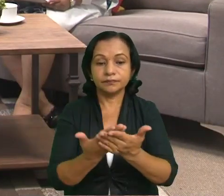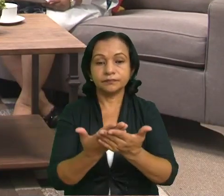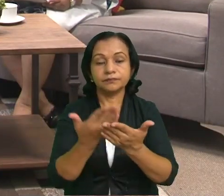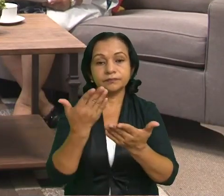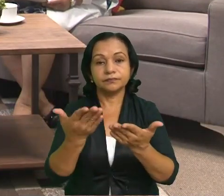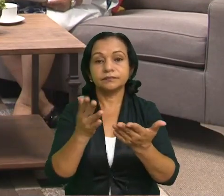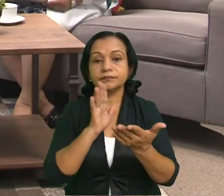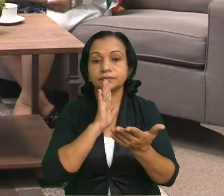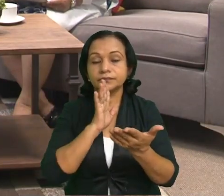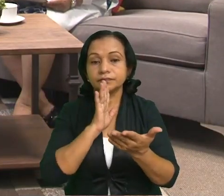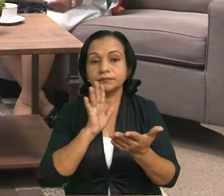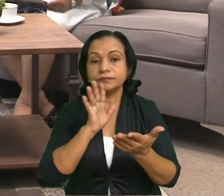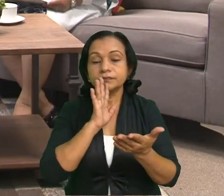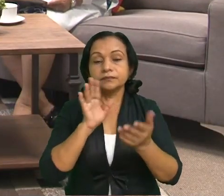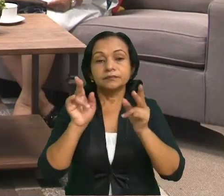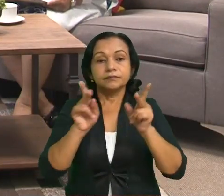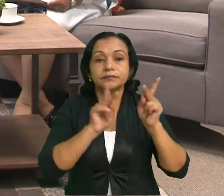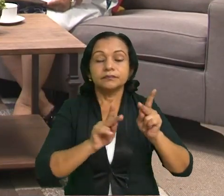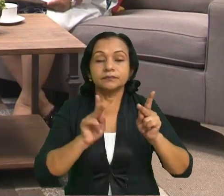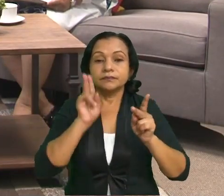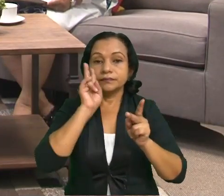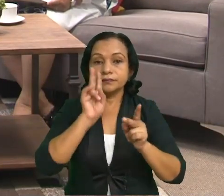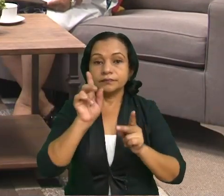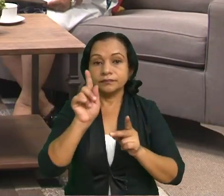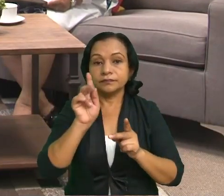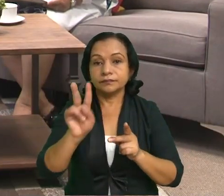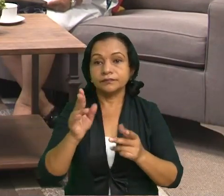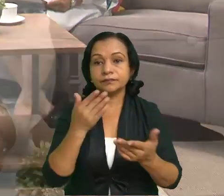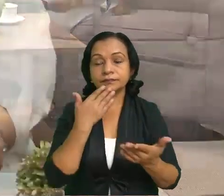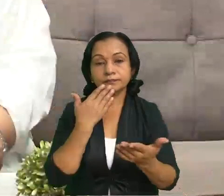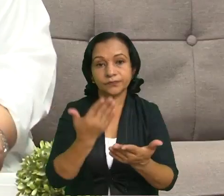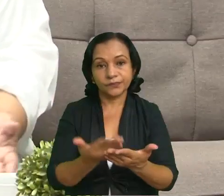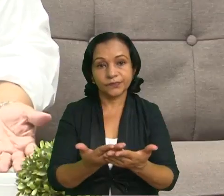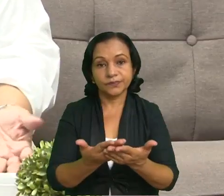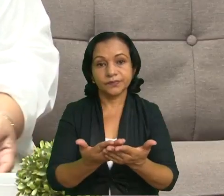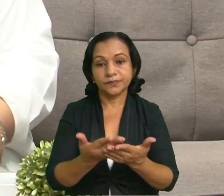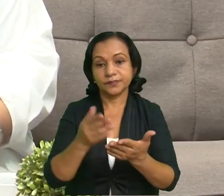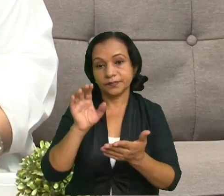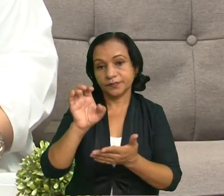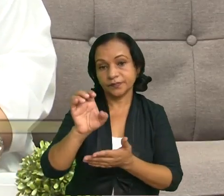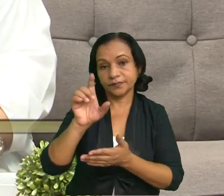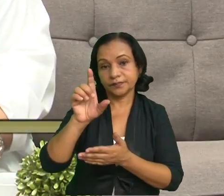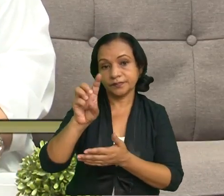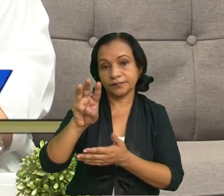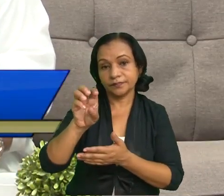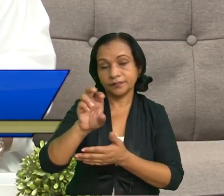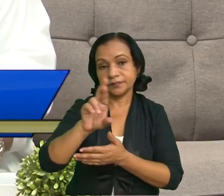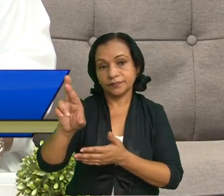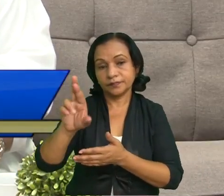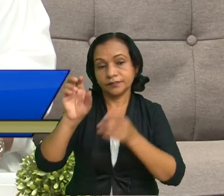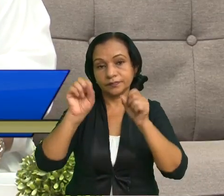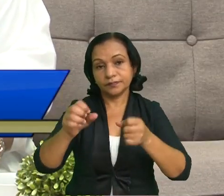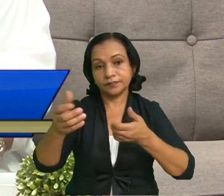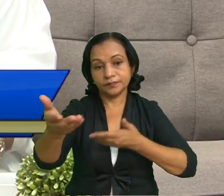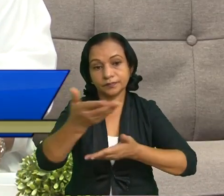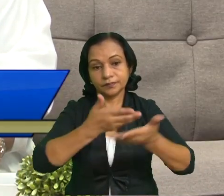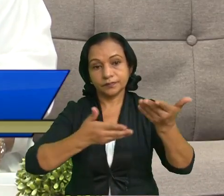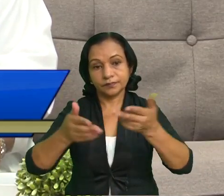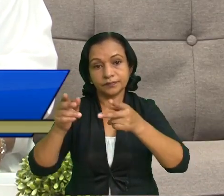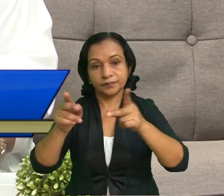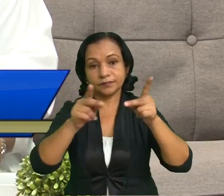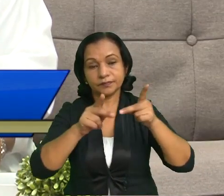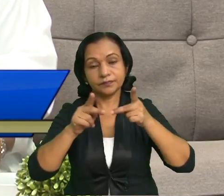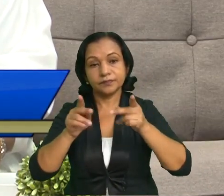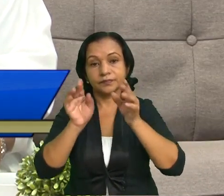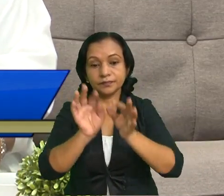conversar con nuestra audiencia bienvenida muchas gracias por la oportunidad por para poder compartir con nuestra población esta información tan